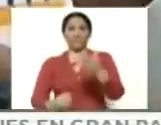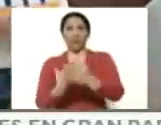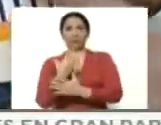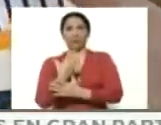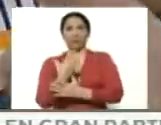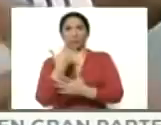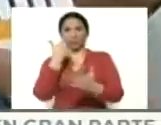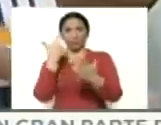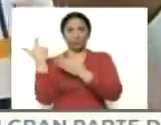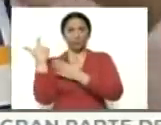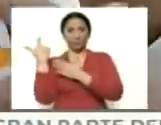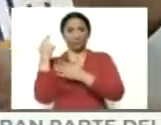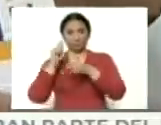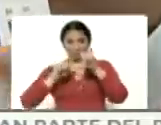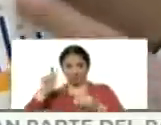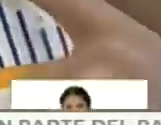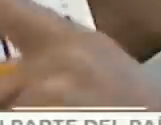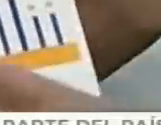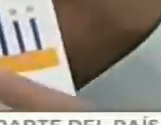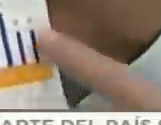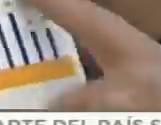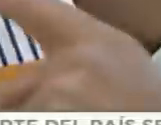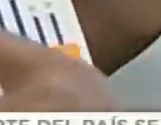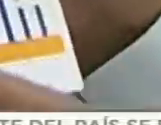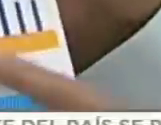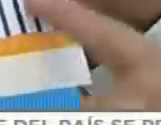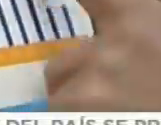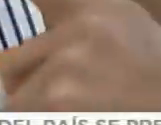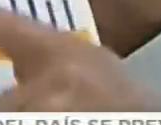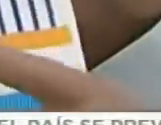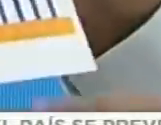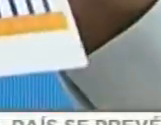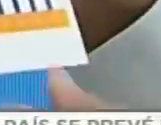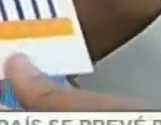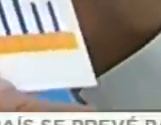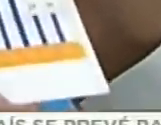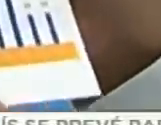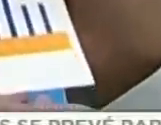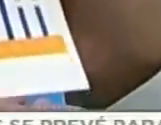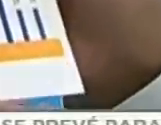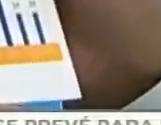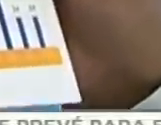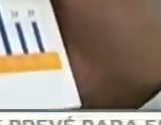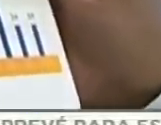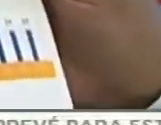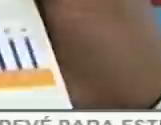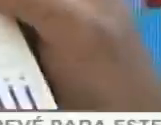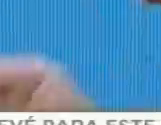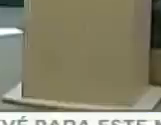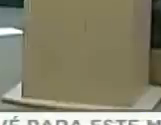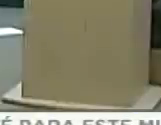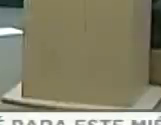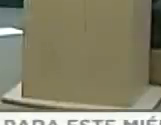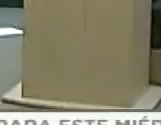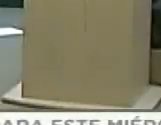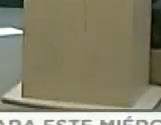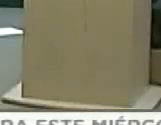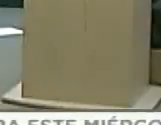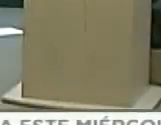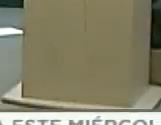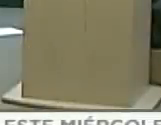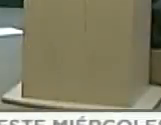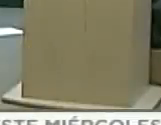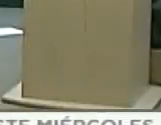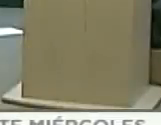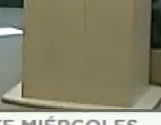estos casos que se presentan aquí en el mes de mayo se deben principalmente en un 80% a casos importados. En este momento